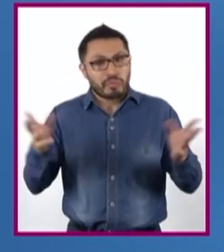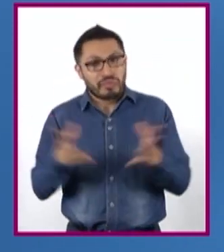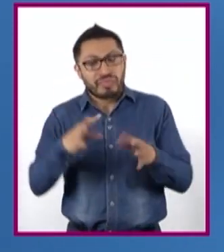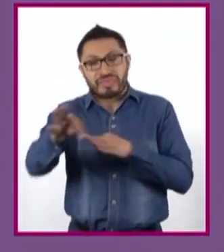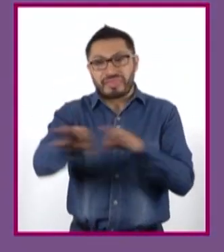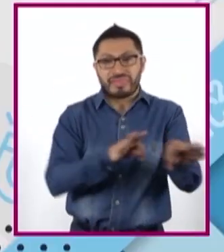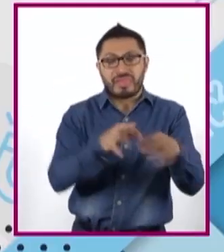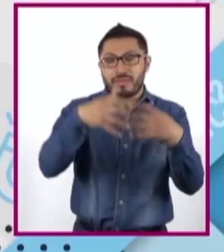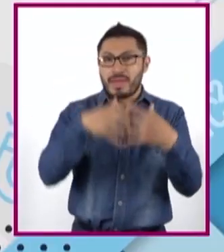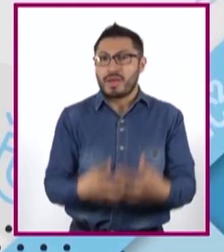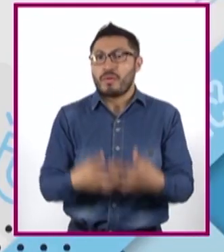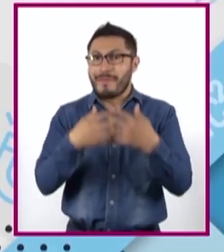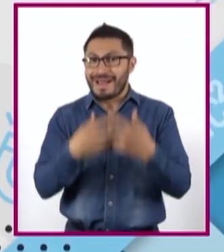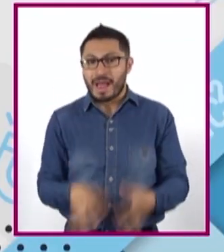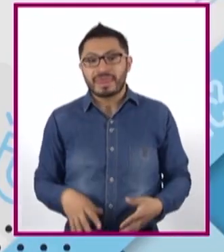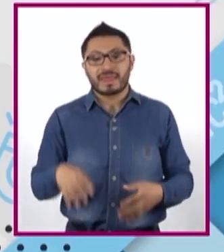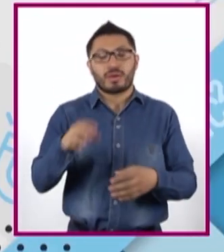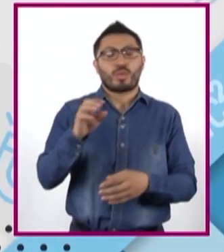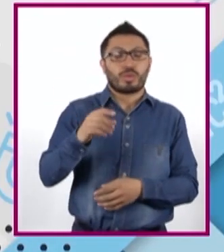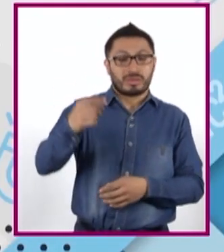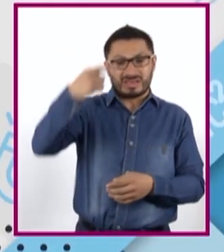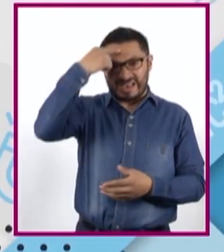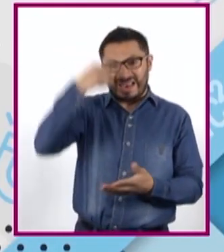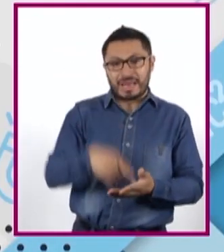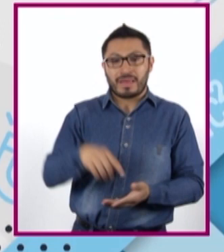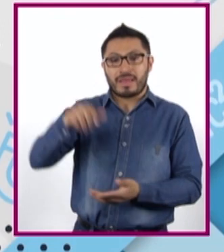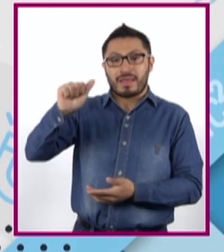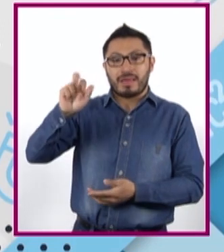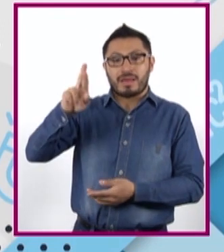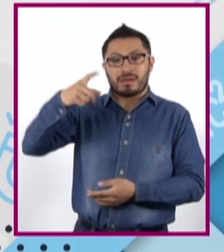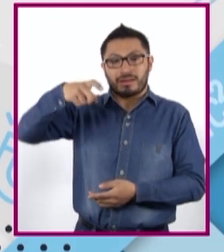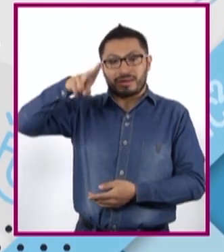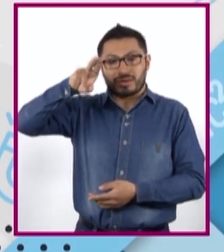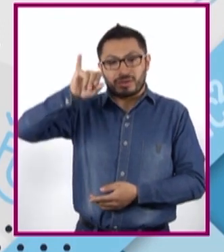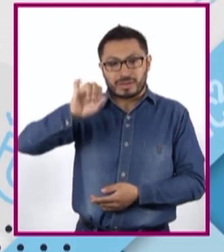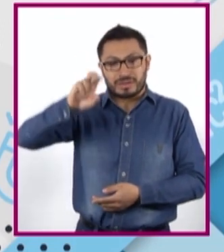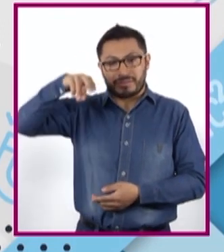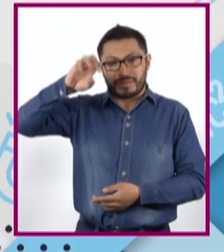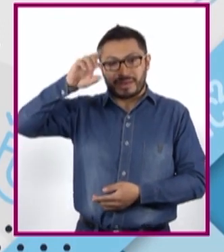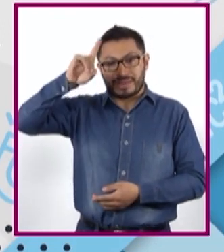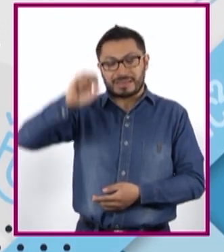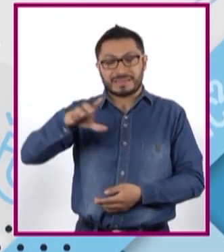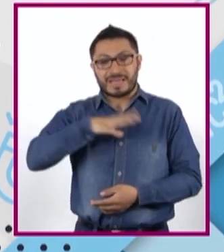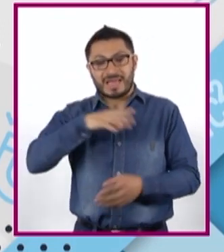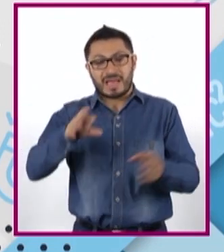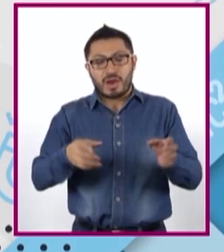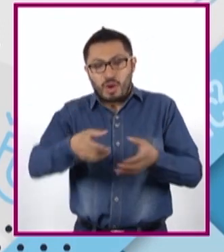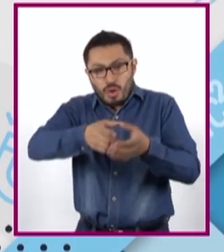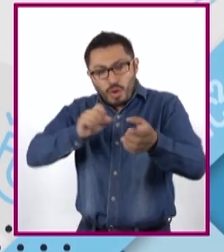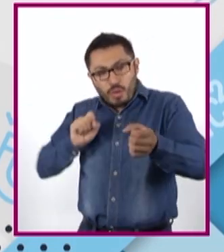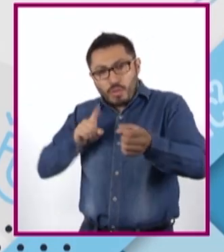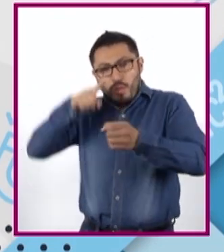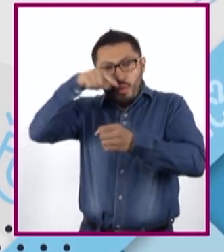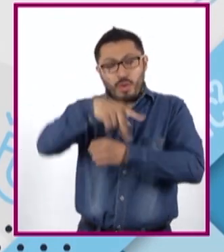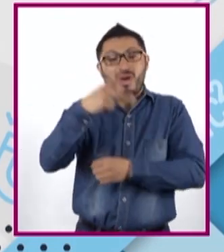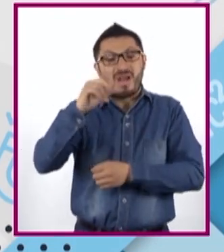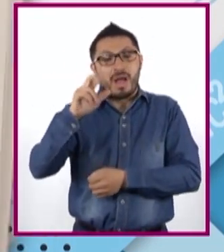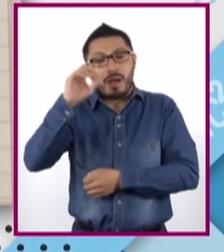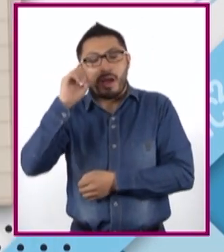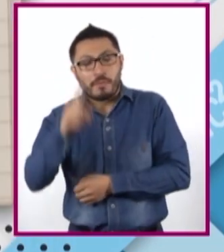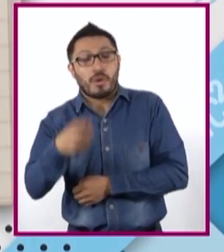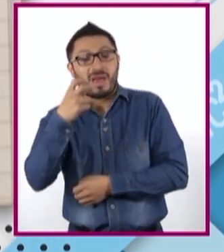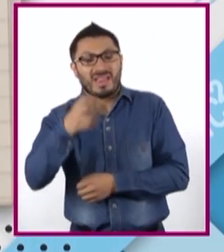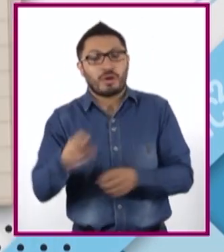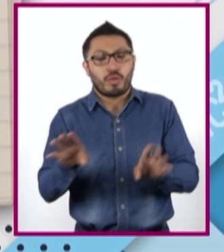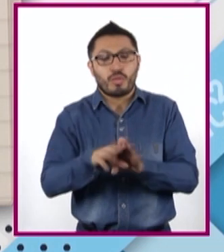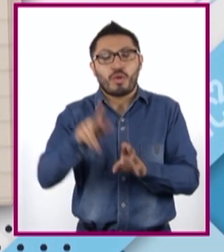trabajo mecánico. Se cree que Arquímedes construyó un cañón de vapor, conocido como el architronito, que empujaba